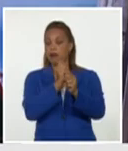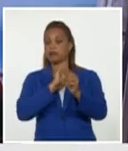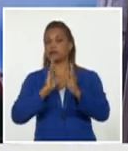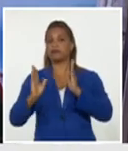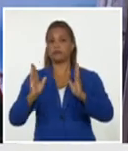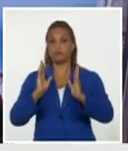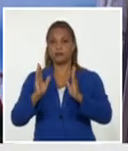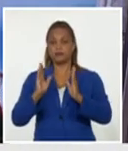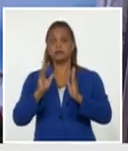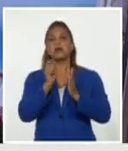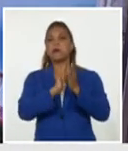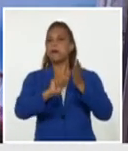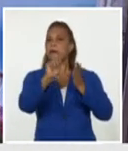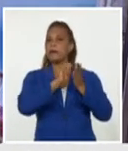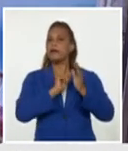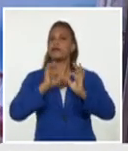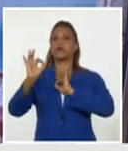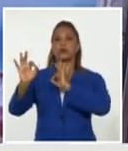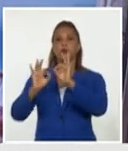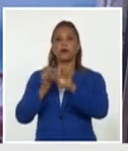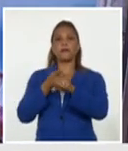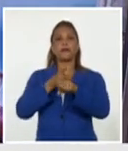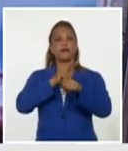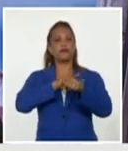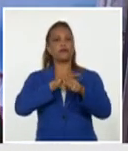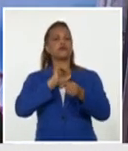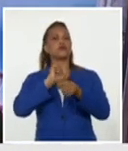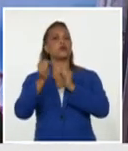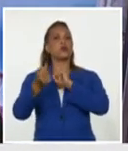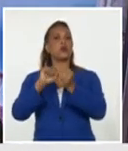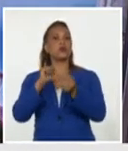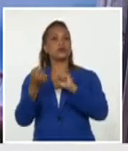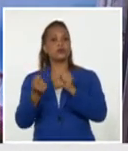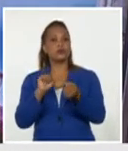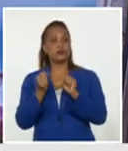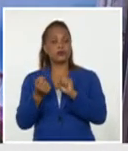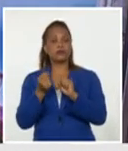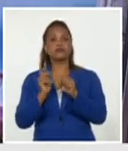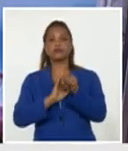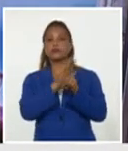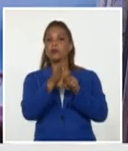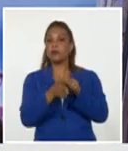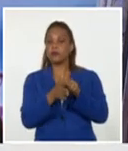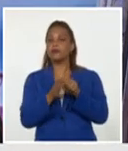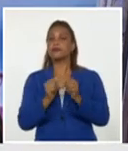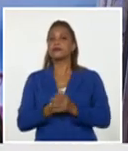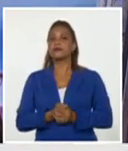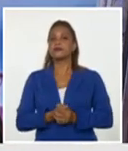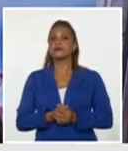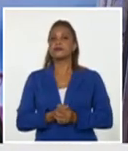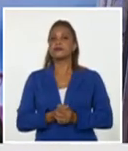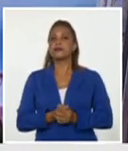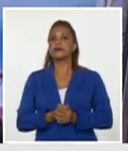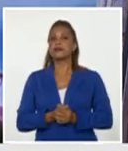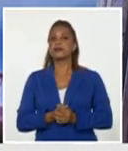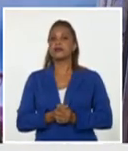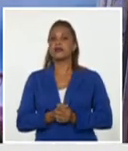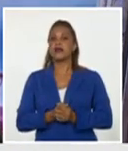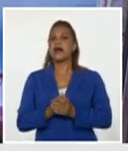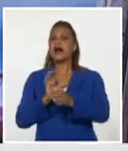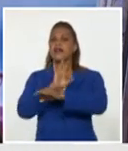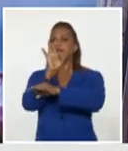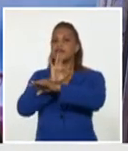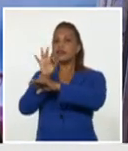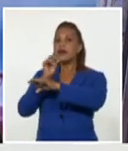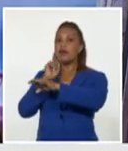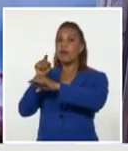su plan de prevención y control a las epidemias, tiene diseñado un instrumento que sin duda alguna nos sirve